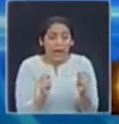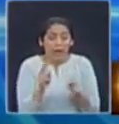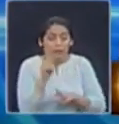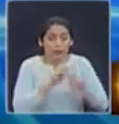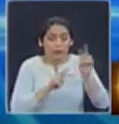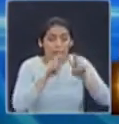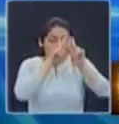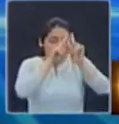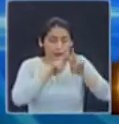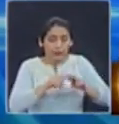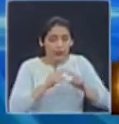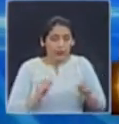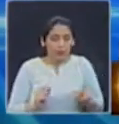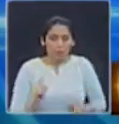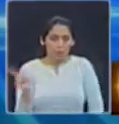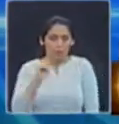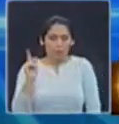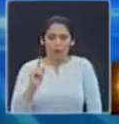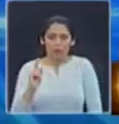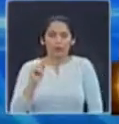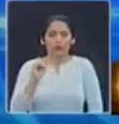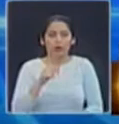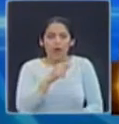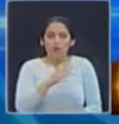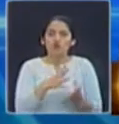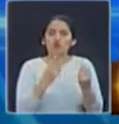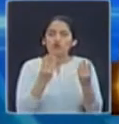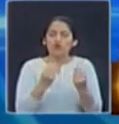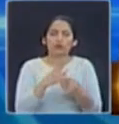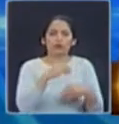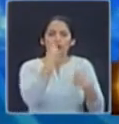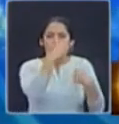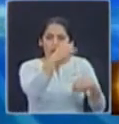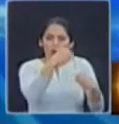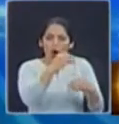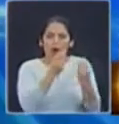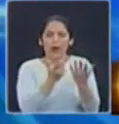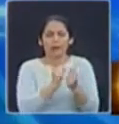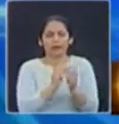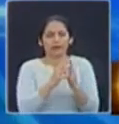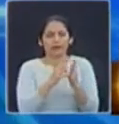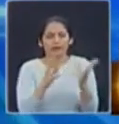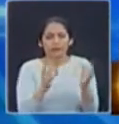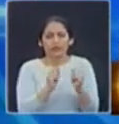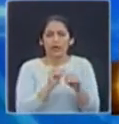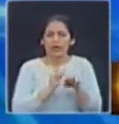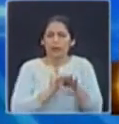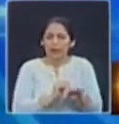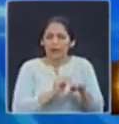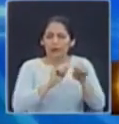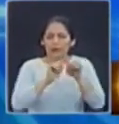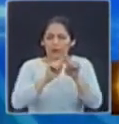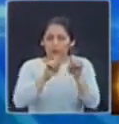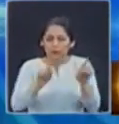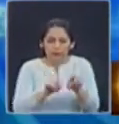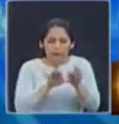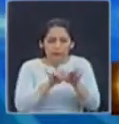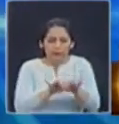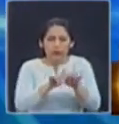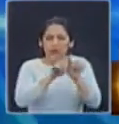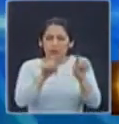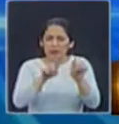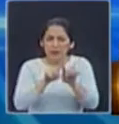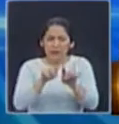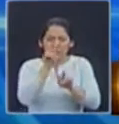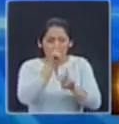informe. Hay papeles, hay documentos de trabajo, hay respaldos que básicamente obliguen